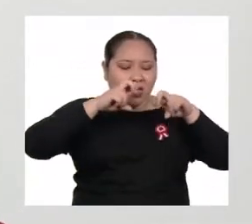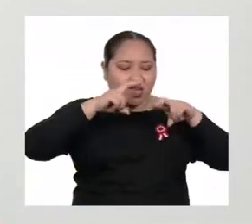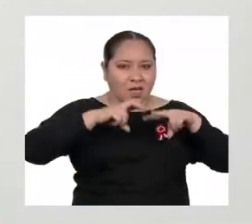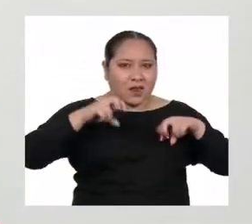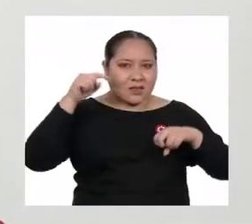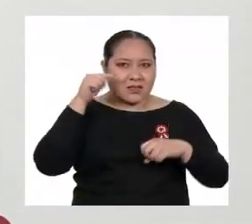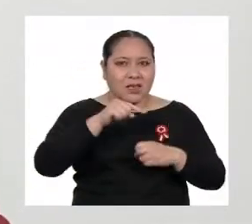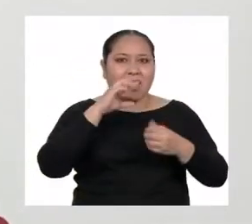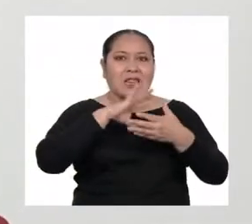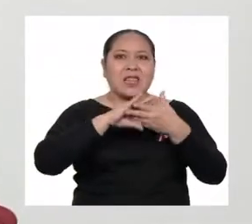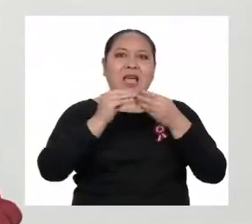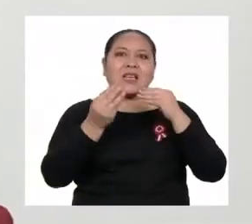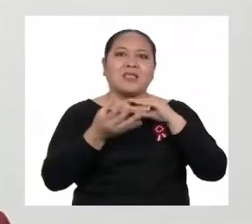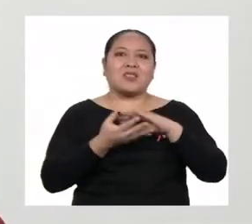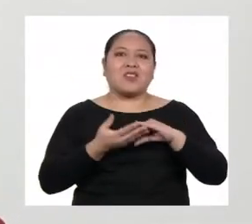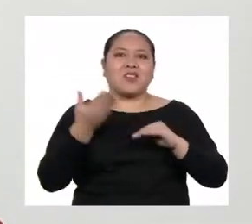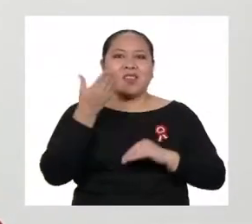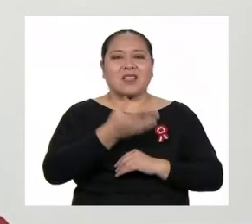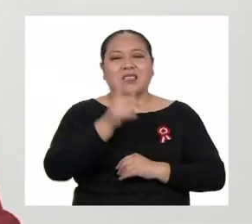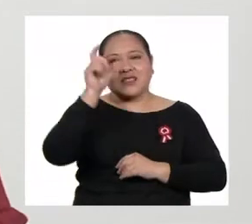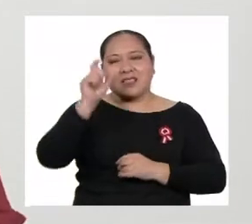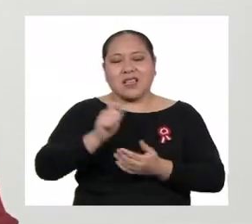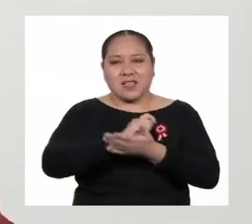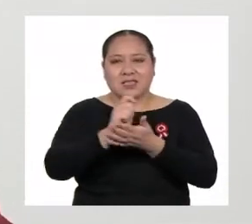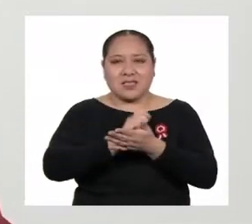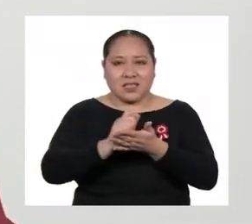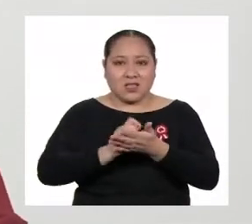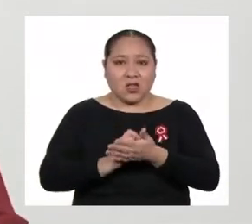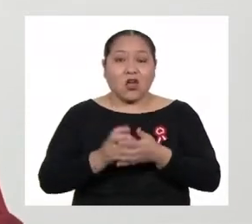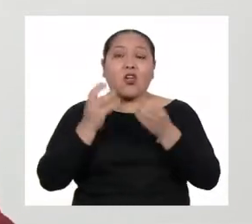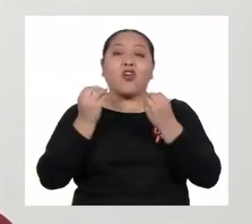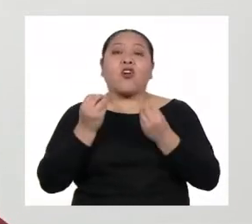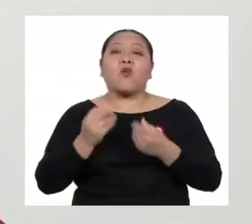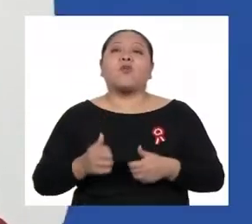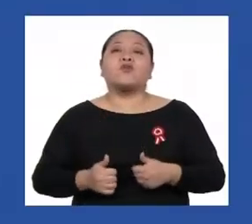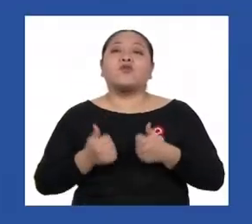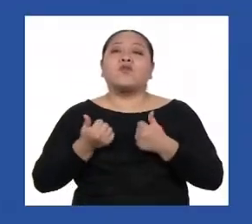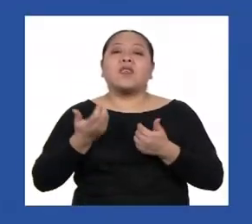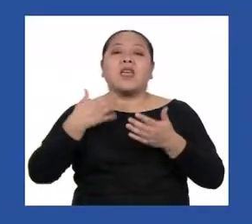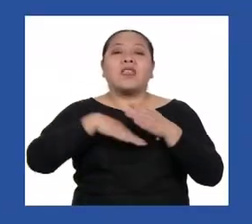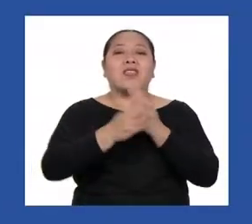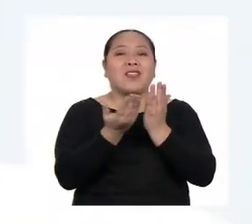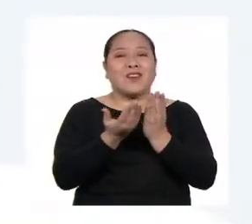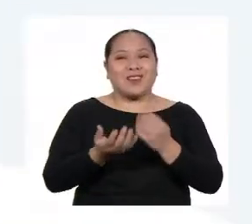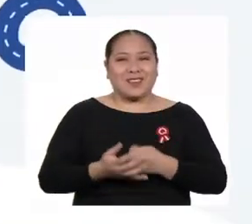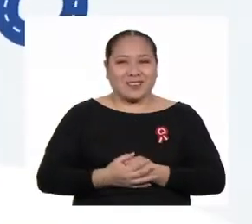analizando la historia de este autor y cómo le fue en el colegio.